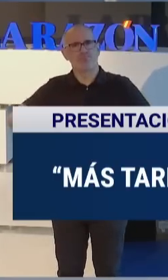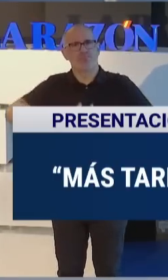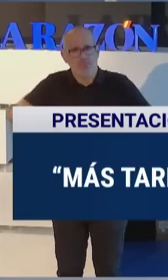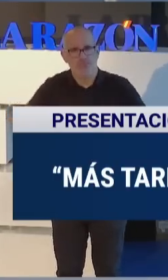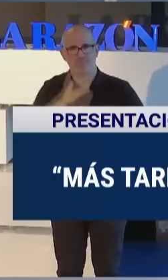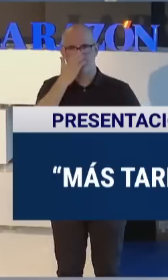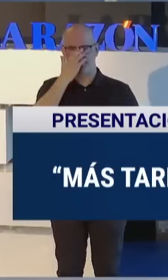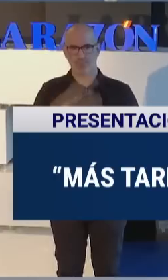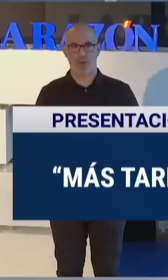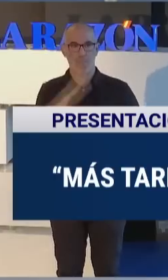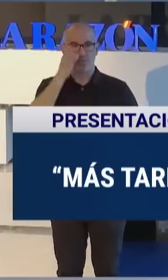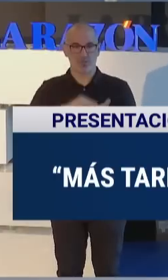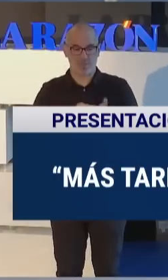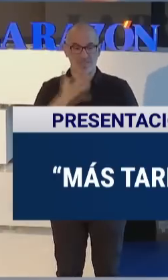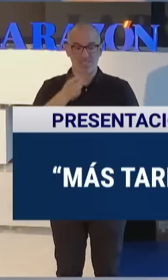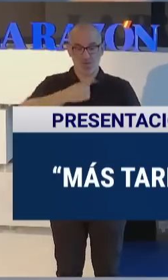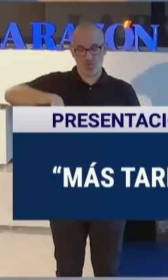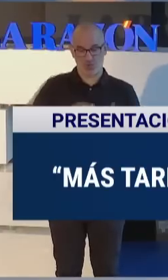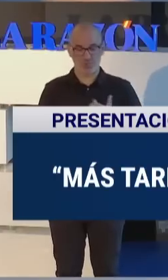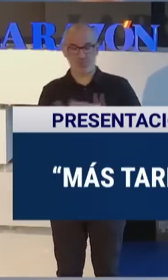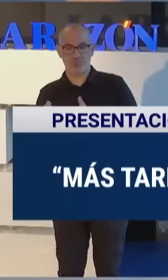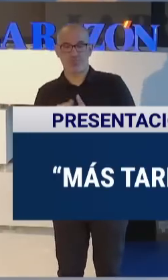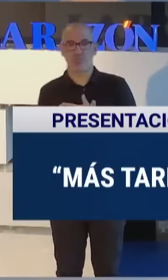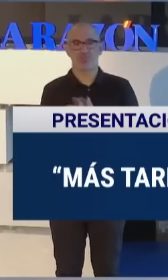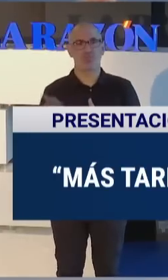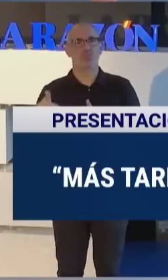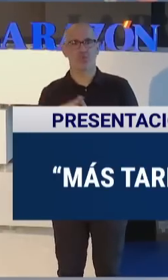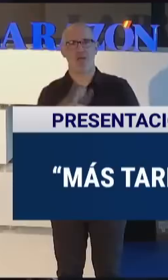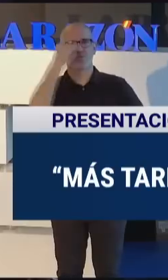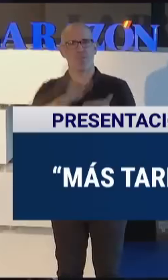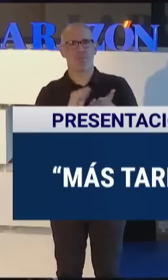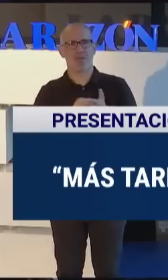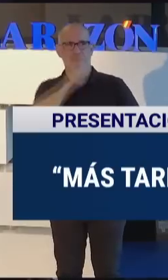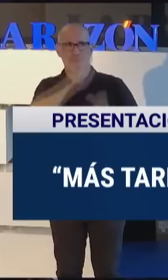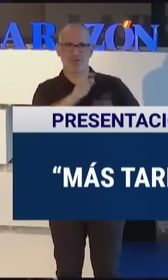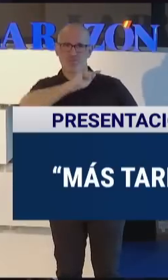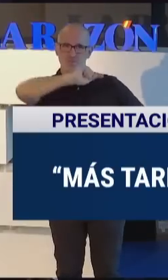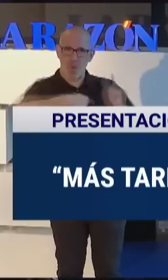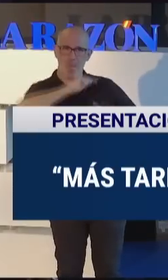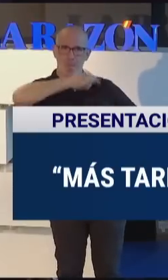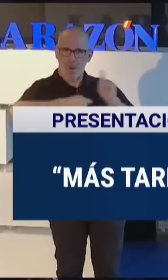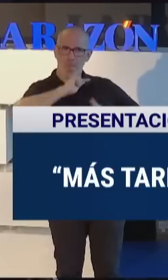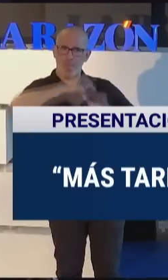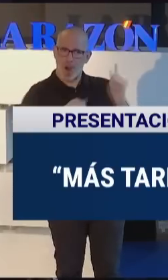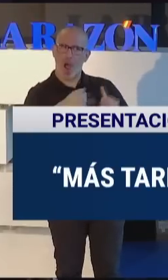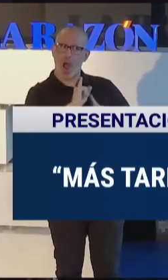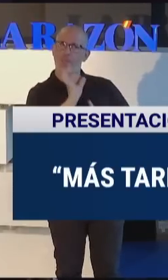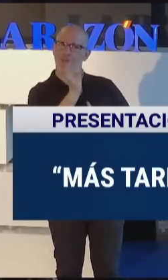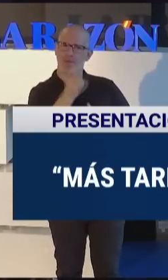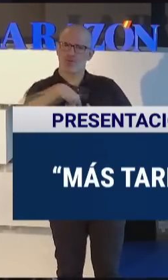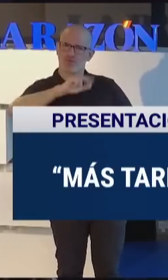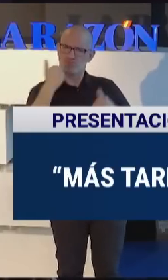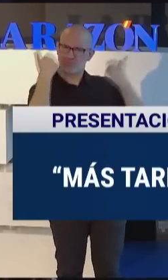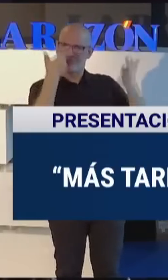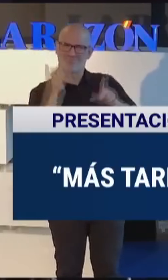uno tiene que esquivar. Cuando uno está esquivando, digamos, están también los que le tiran torpedos de afuera, propios y ajenos. Con lo cual no es